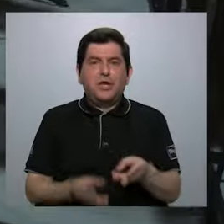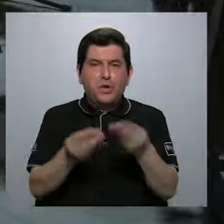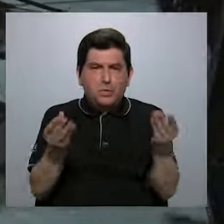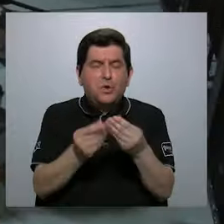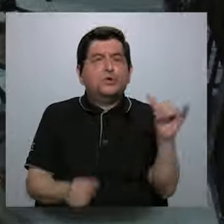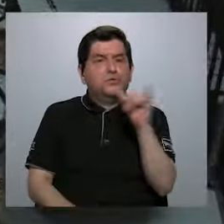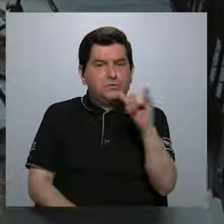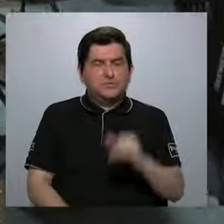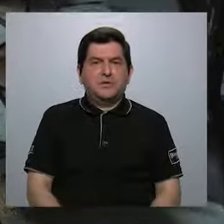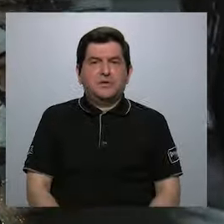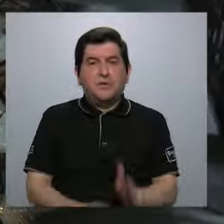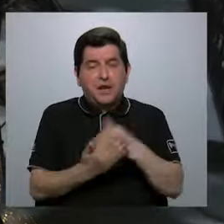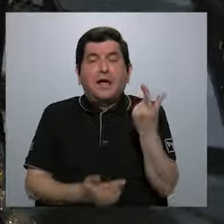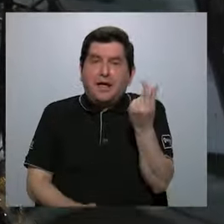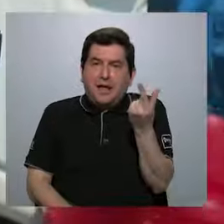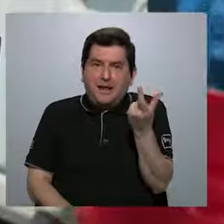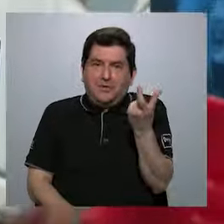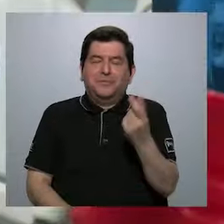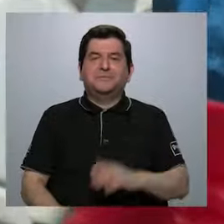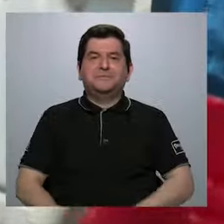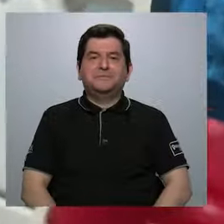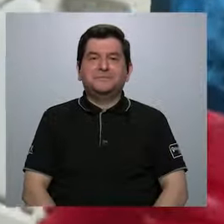poco de dinero también, ¿verdad?